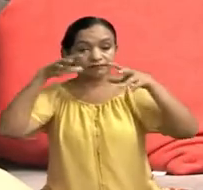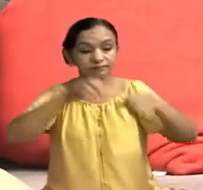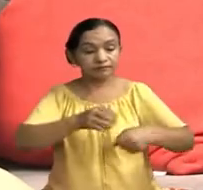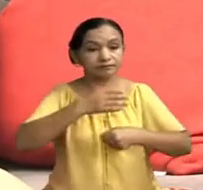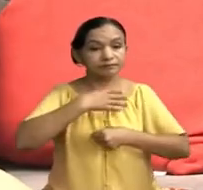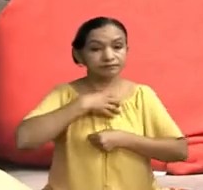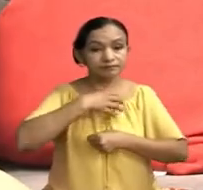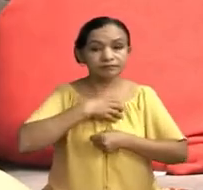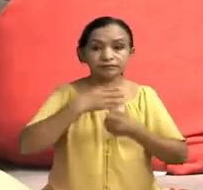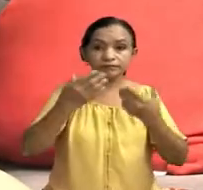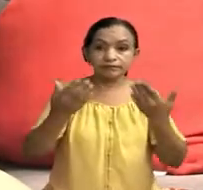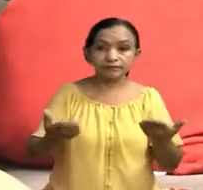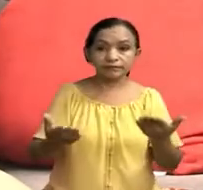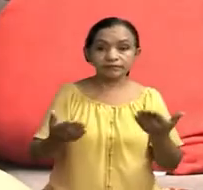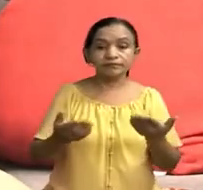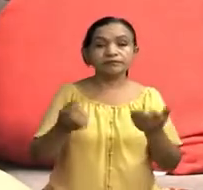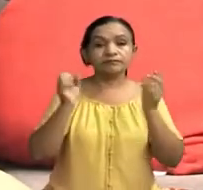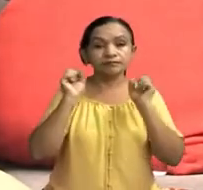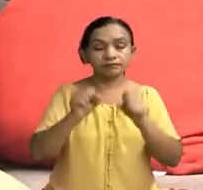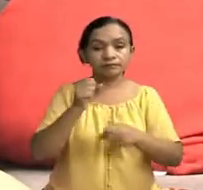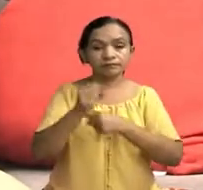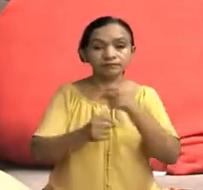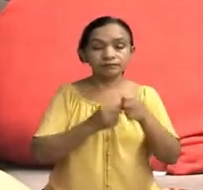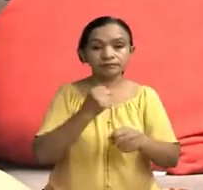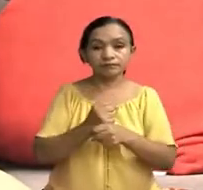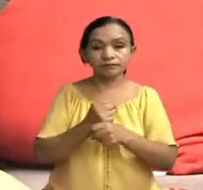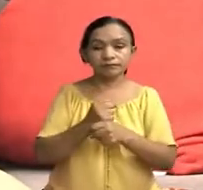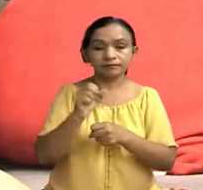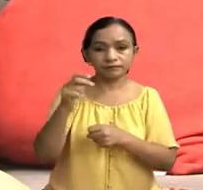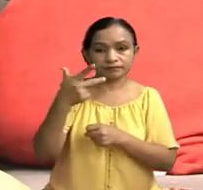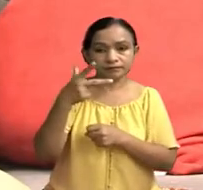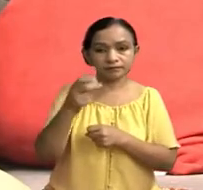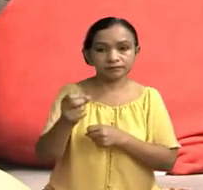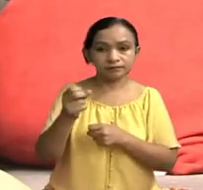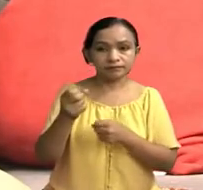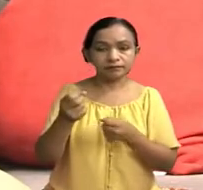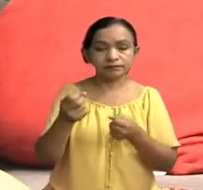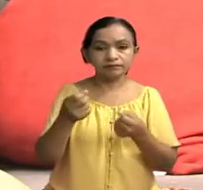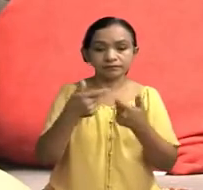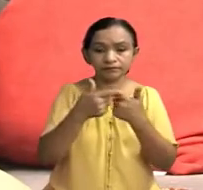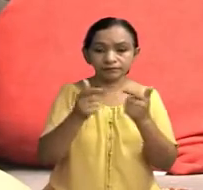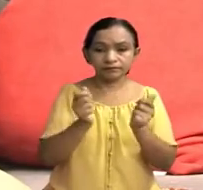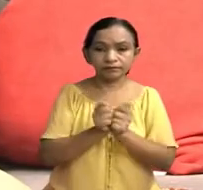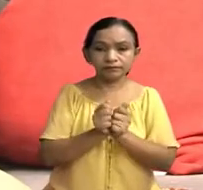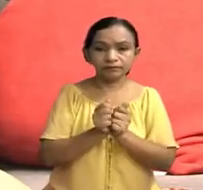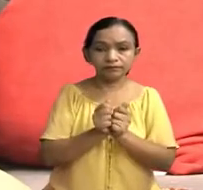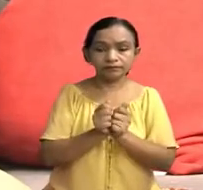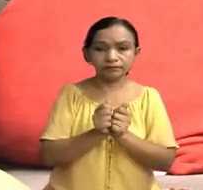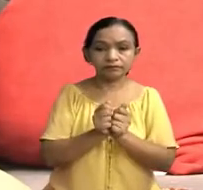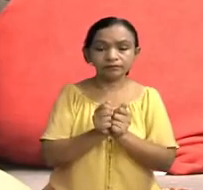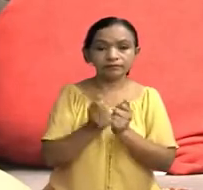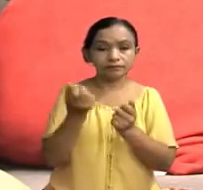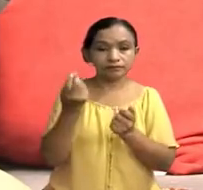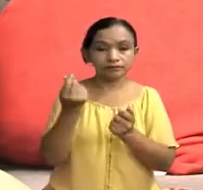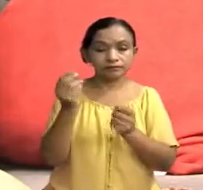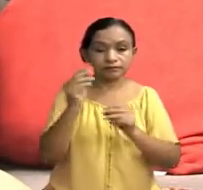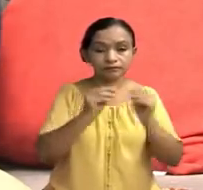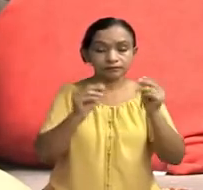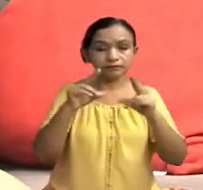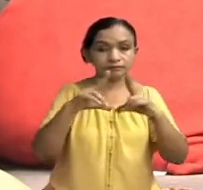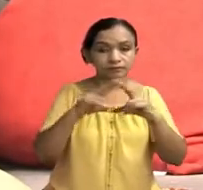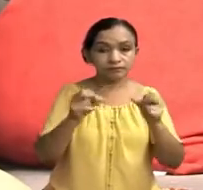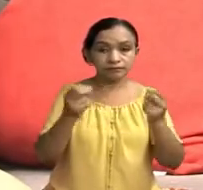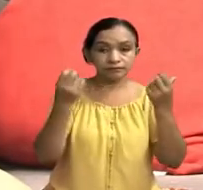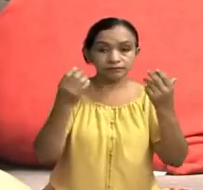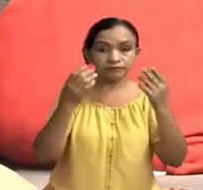importantes, ¿verdad? Incluso nosotros logramos en los años 80 también nacionalizar y crear un sector fuerte del estatal de la economía. Pero bueno, esas